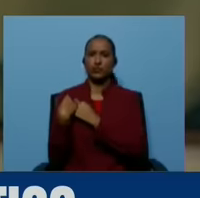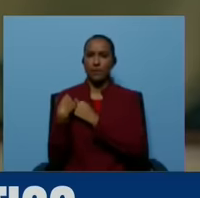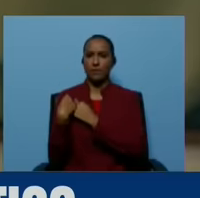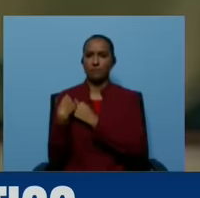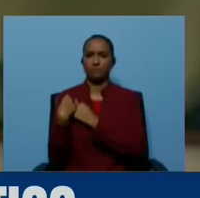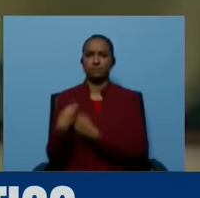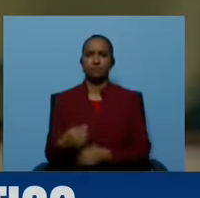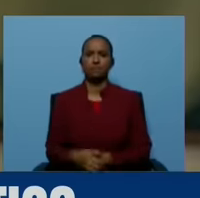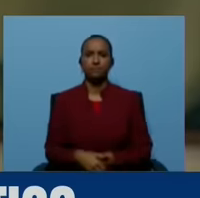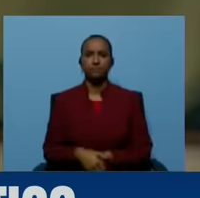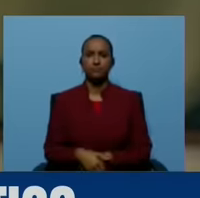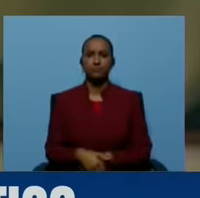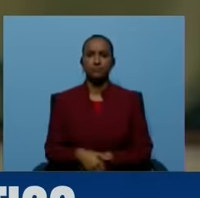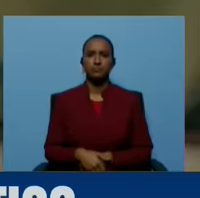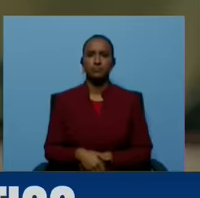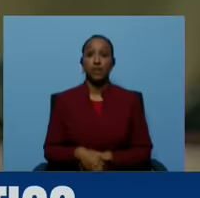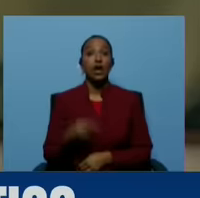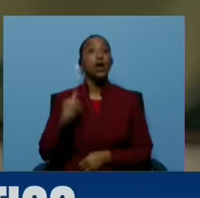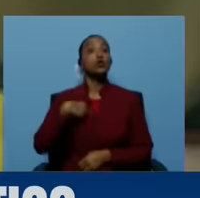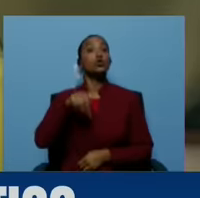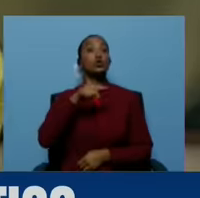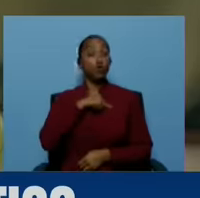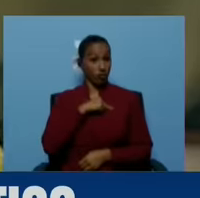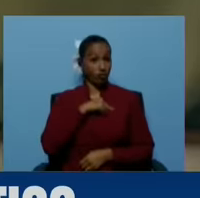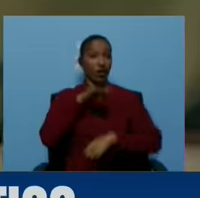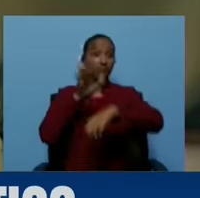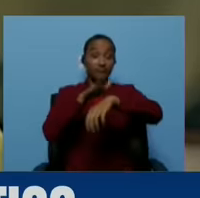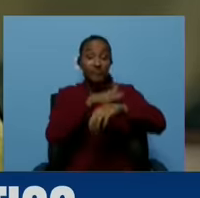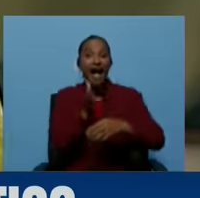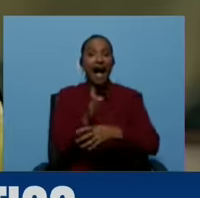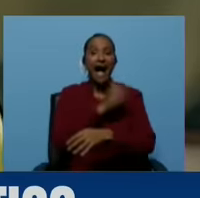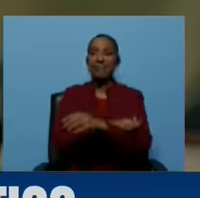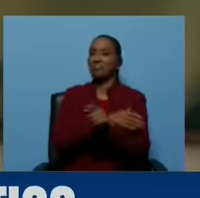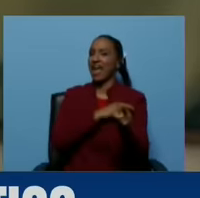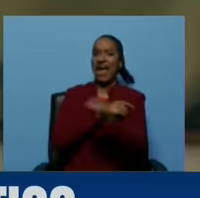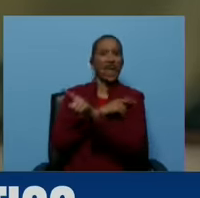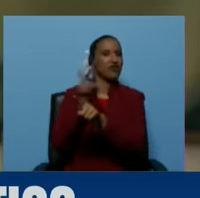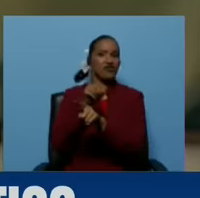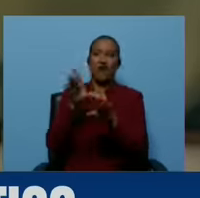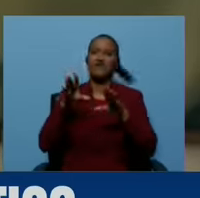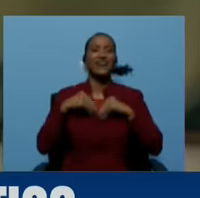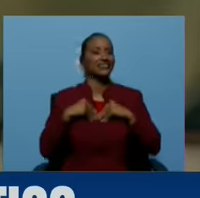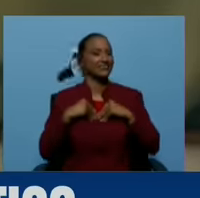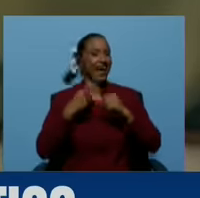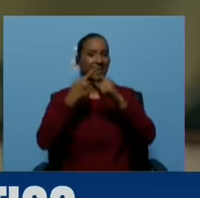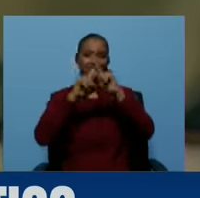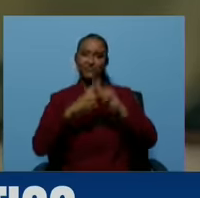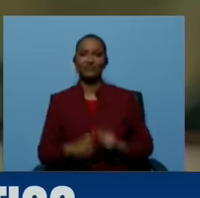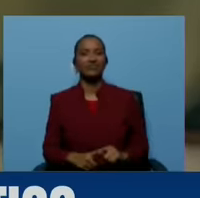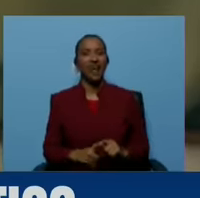Nosotros advertimos que ellos no iban a reconocer resultados y darían sus propios resultados.